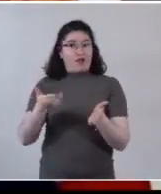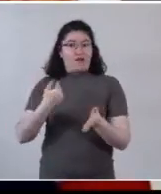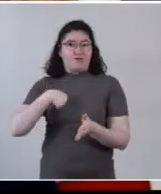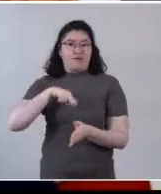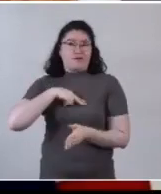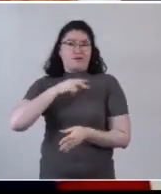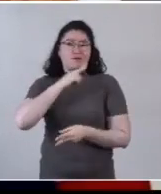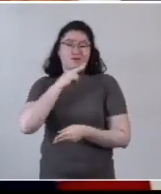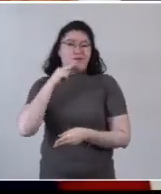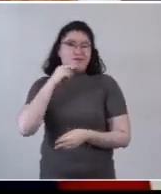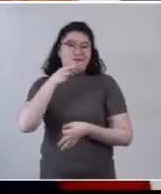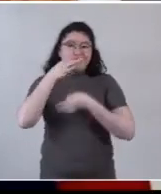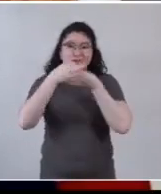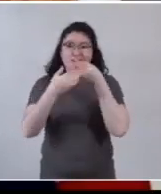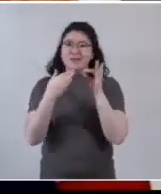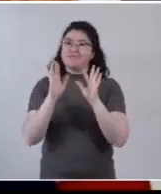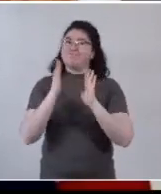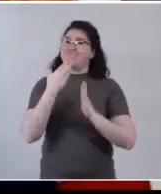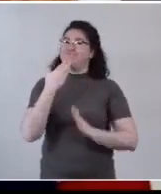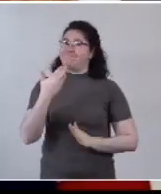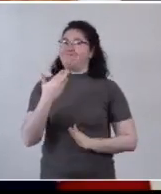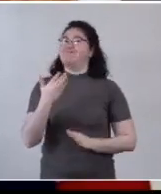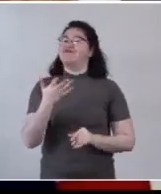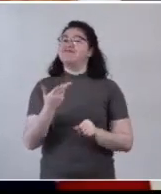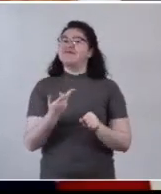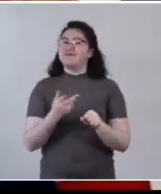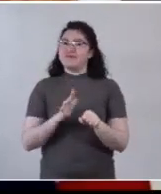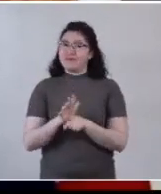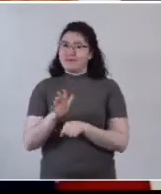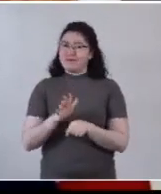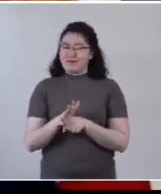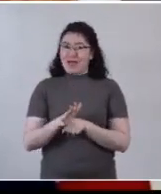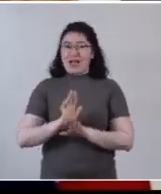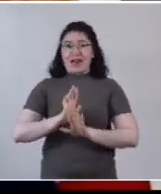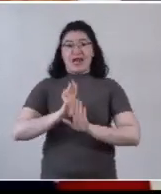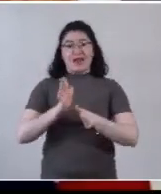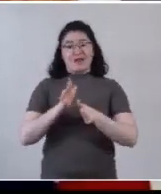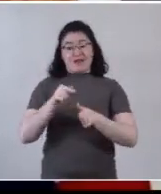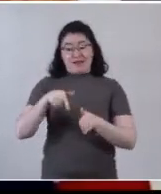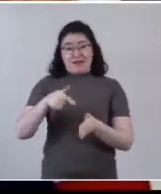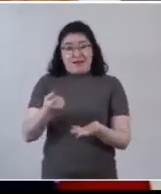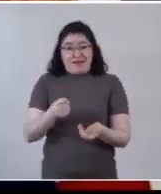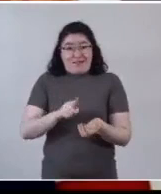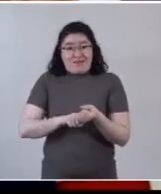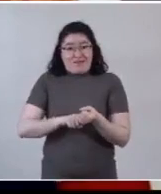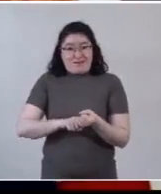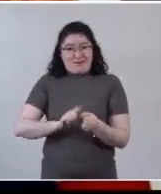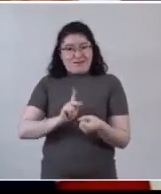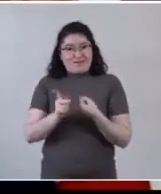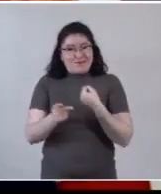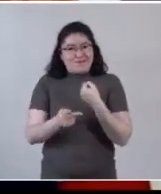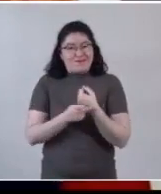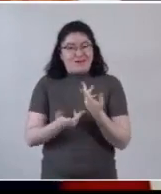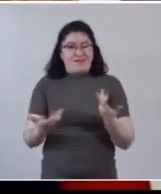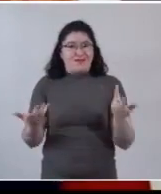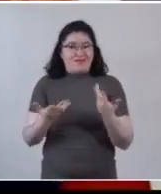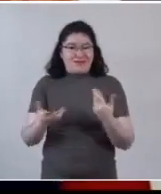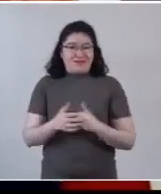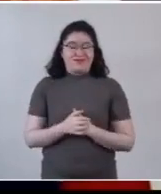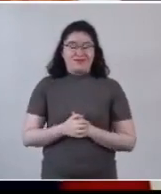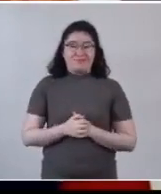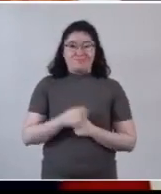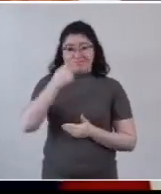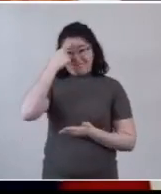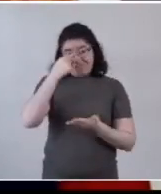buenas noticias respecto de la producción nacional. Seguramente ustedes serán